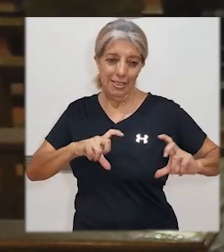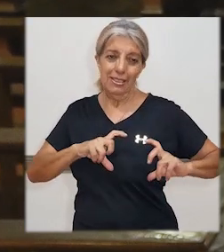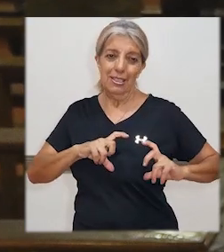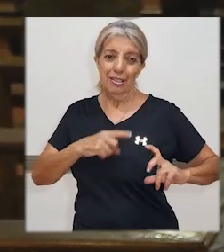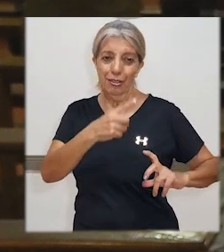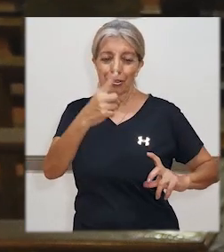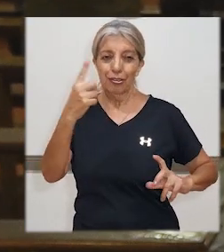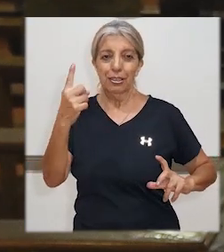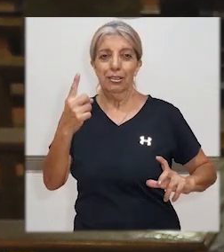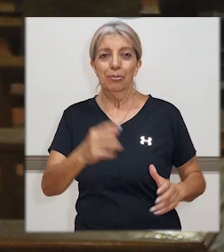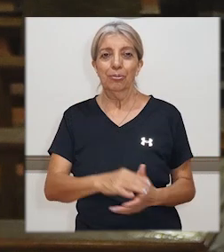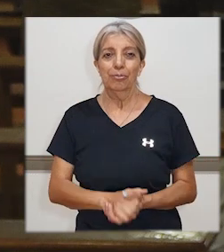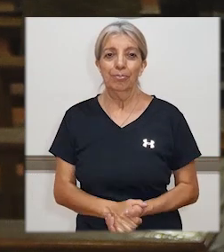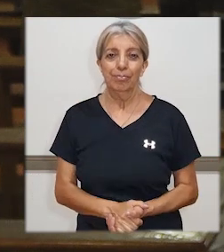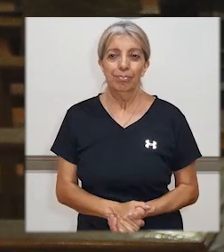nuestro corazón.